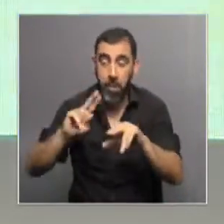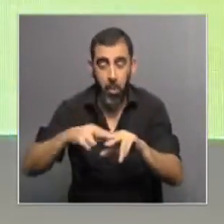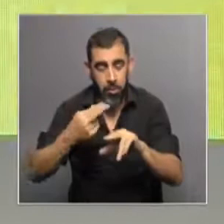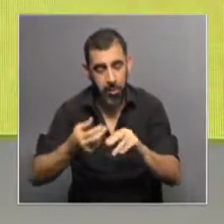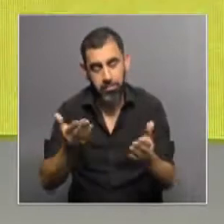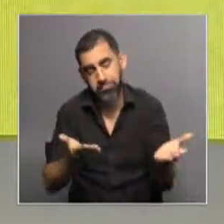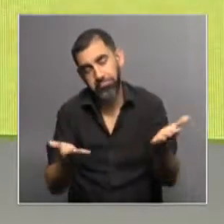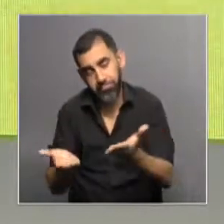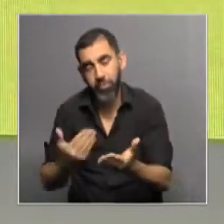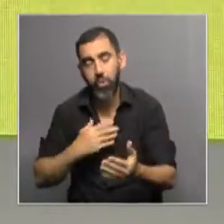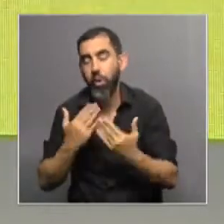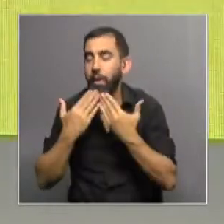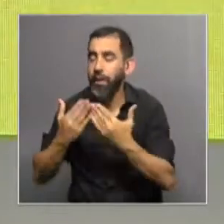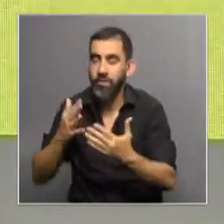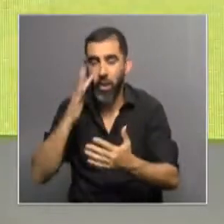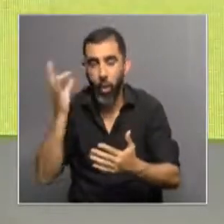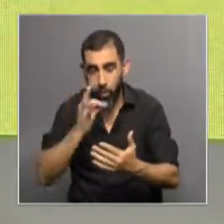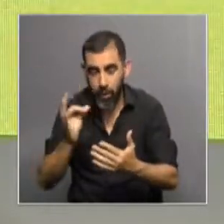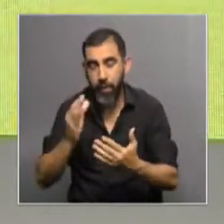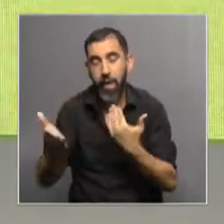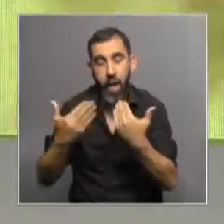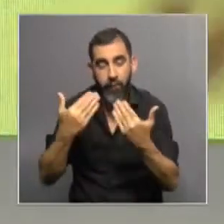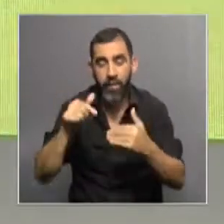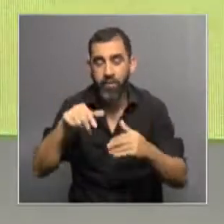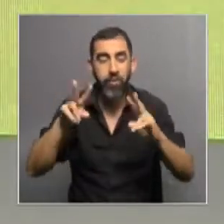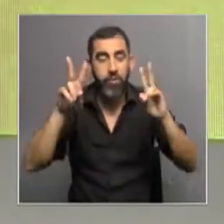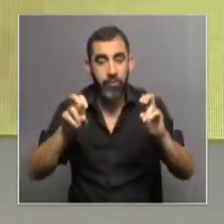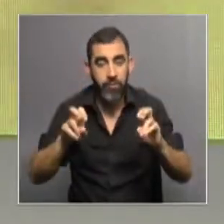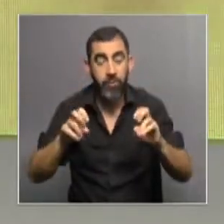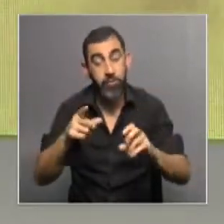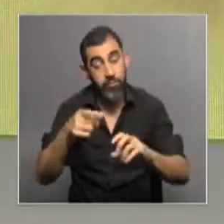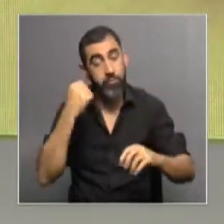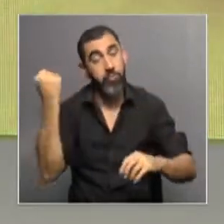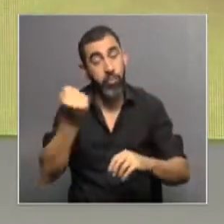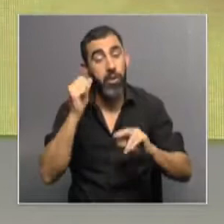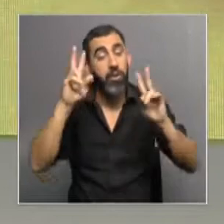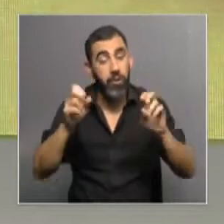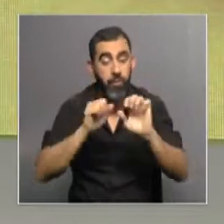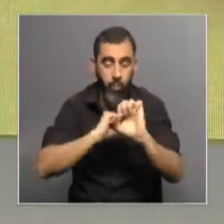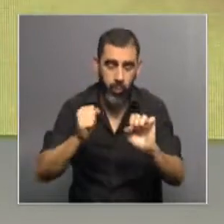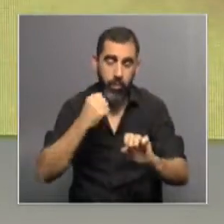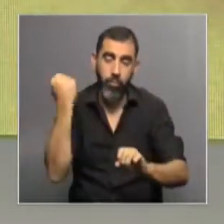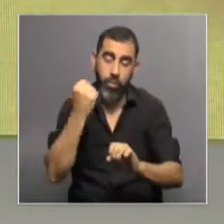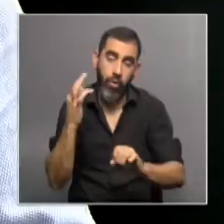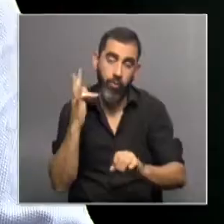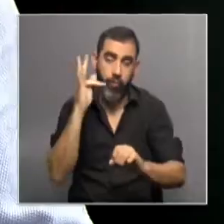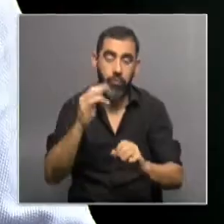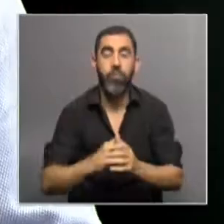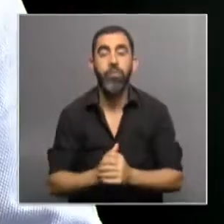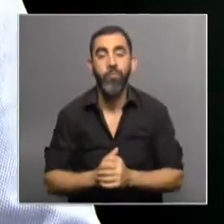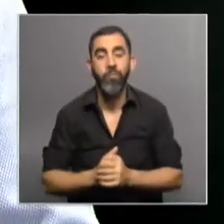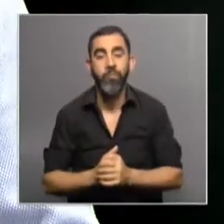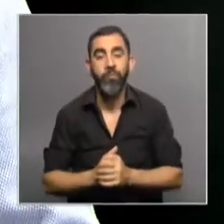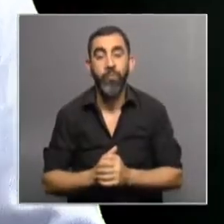agradezco enormemente la oportunidad de poder conversar de estos temas que importan y pueden hacer la diferencia. Hasta pronto, muchas gracias.